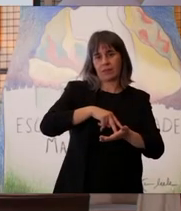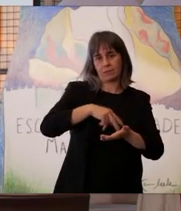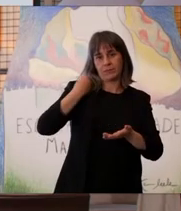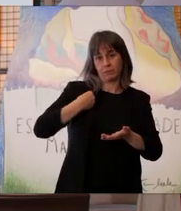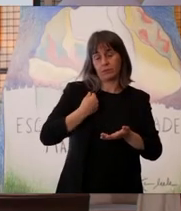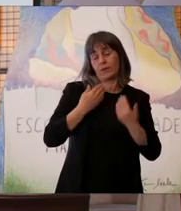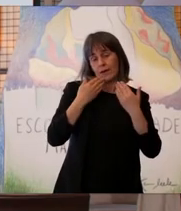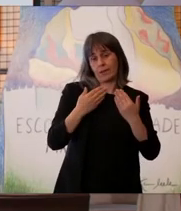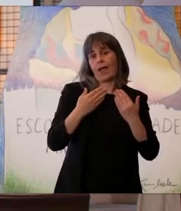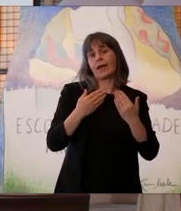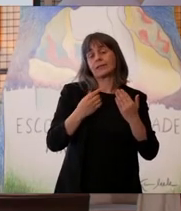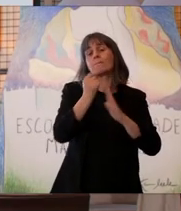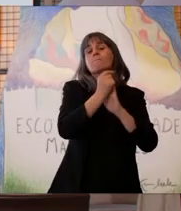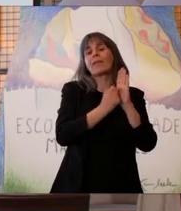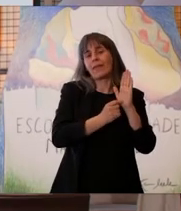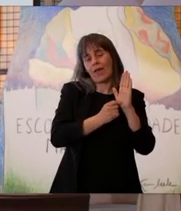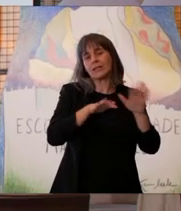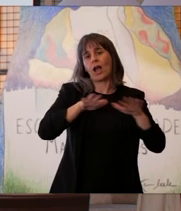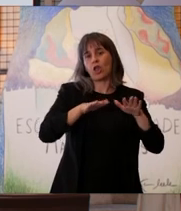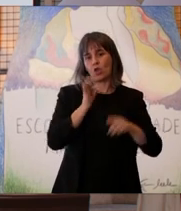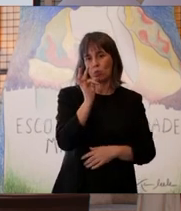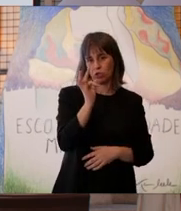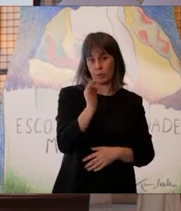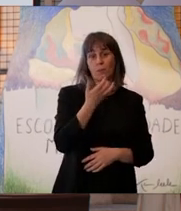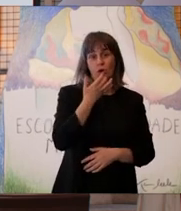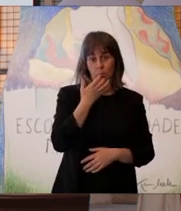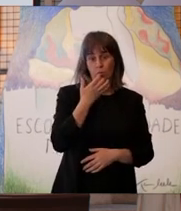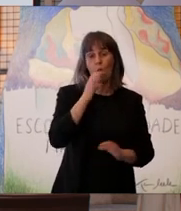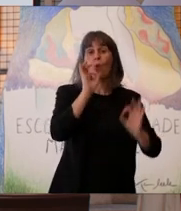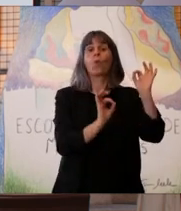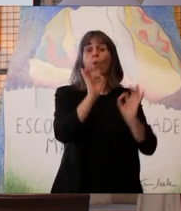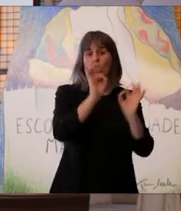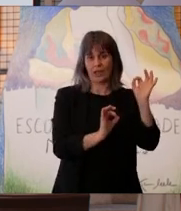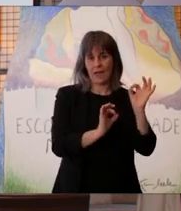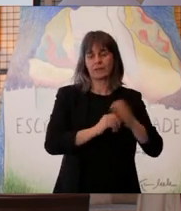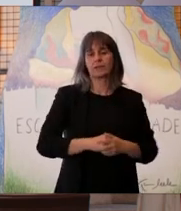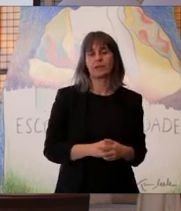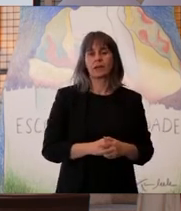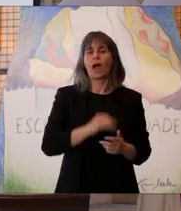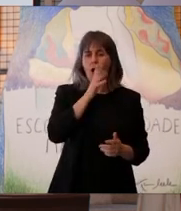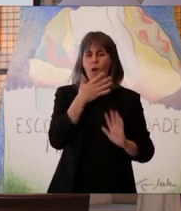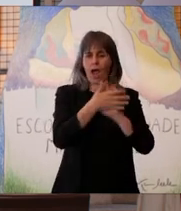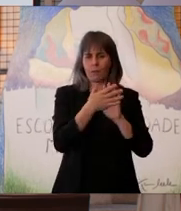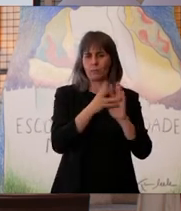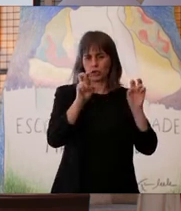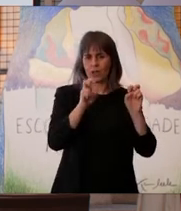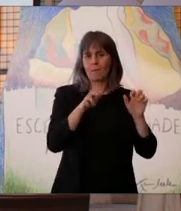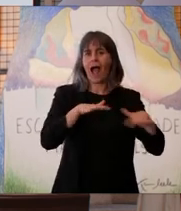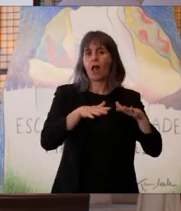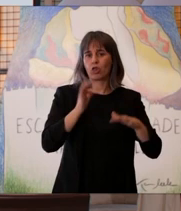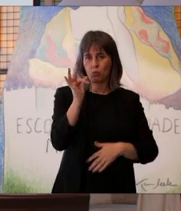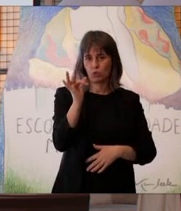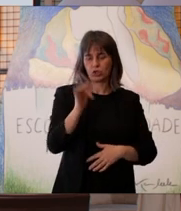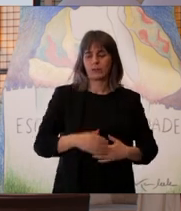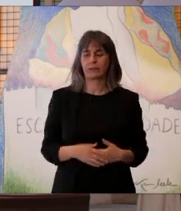van incorporando medidas de que se llaman de acción positiva como como las cuotas que ahora hablaremos también incluso del nombre de la acción positiva